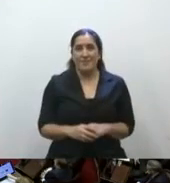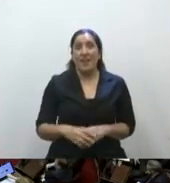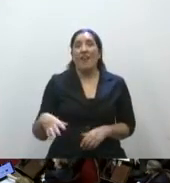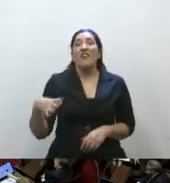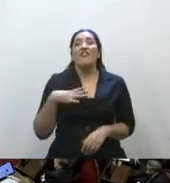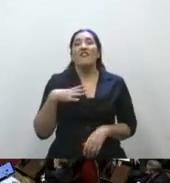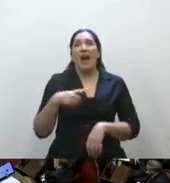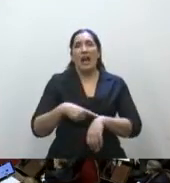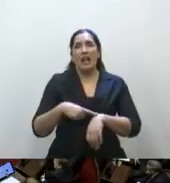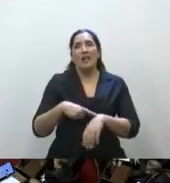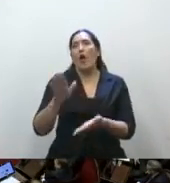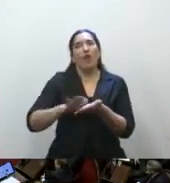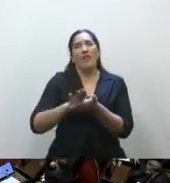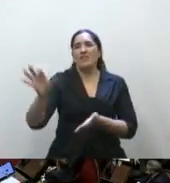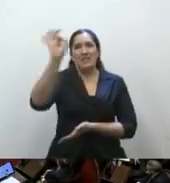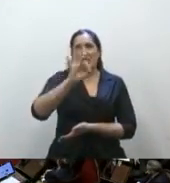cuatro segundos, vamos a ponerlo de nuevo.